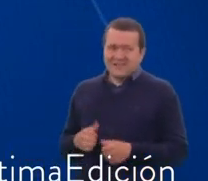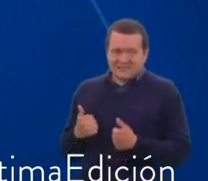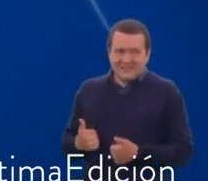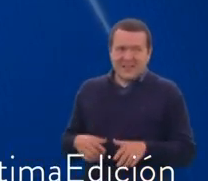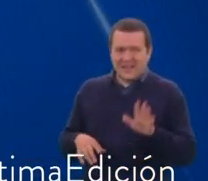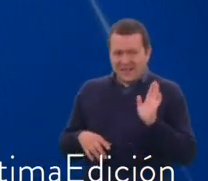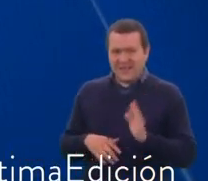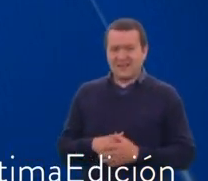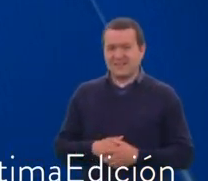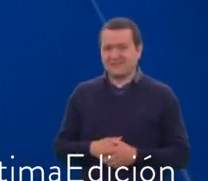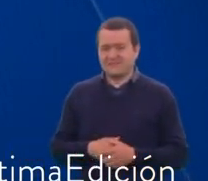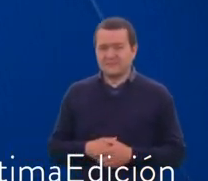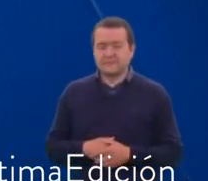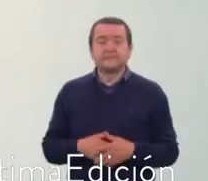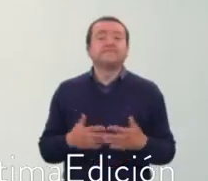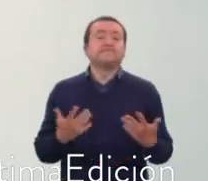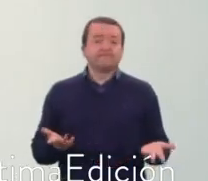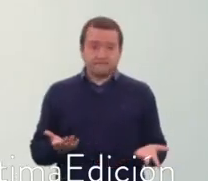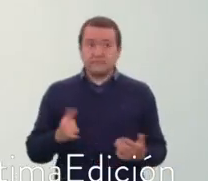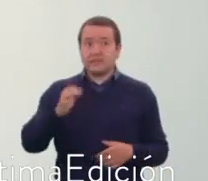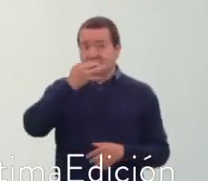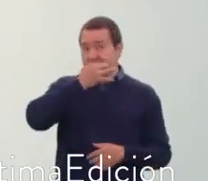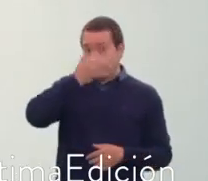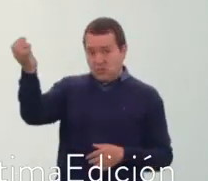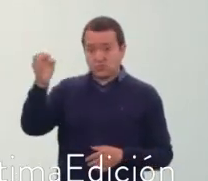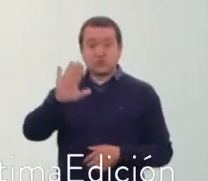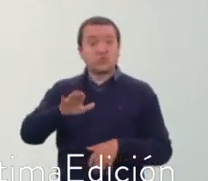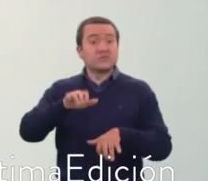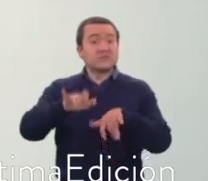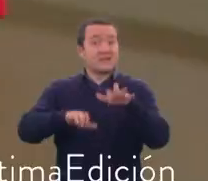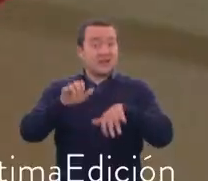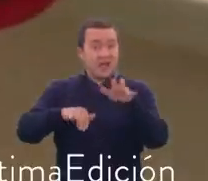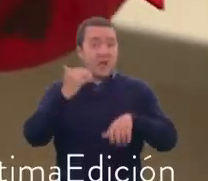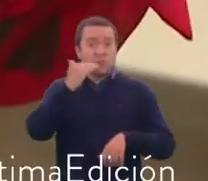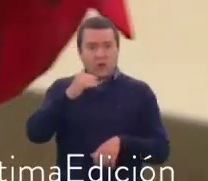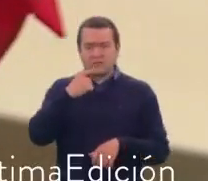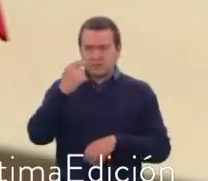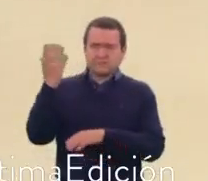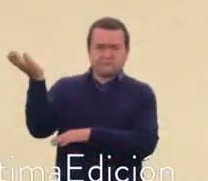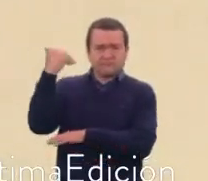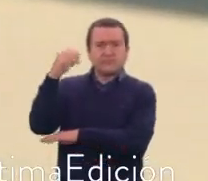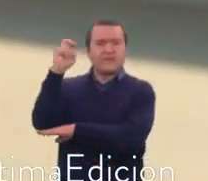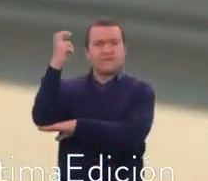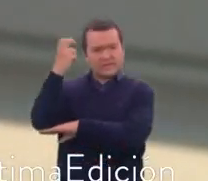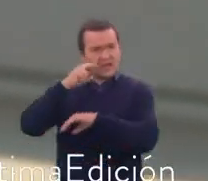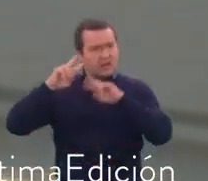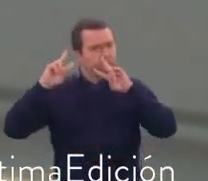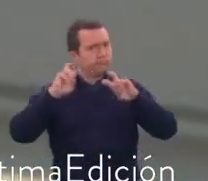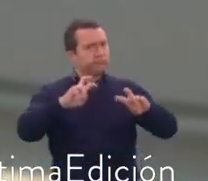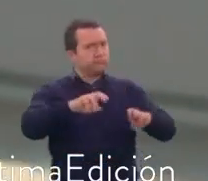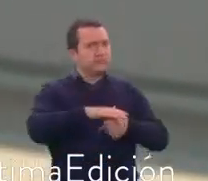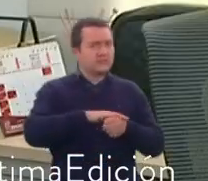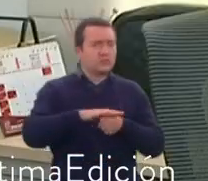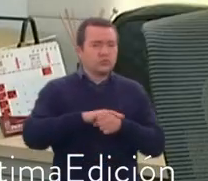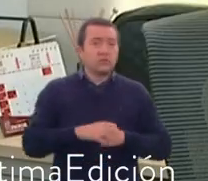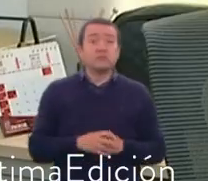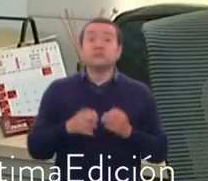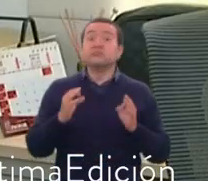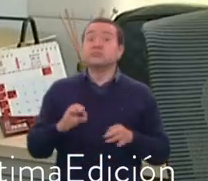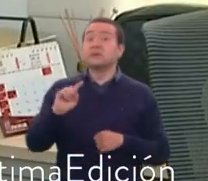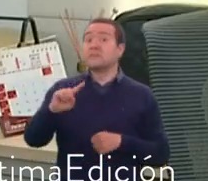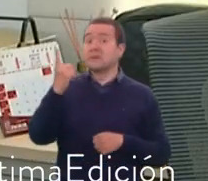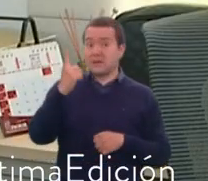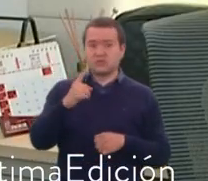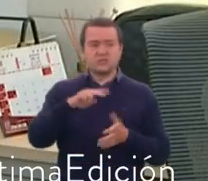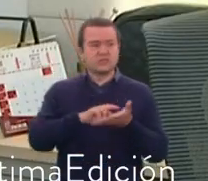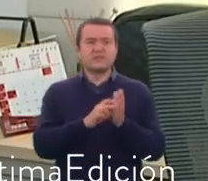bien. Al hacer pública la denuncia, desde la Secretaría de la Mujer de Santander solicitaron a la Fiscalía investigar el caso. Primero, identificando a la presunta